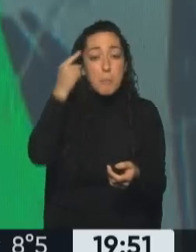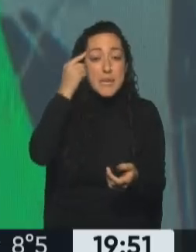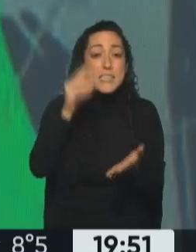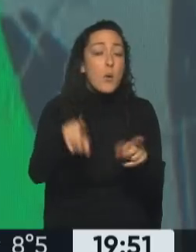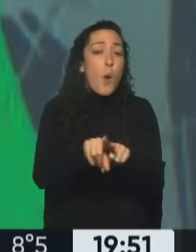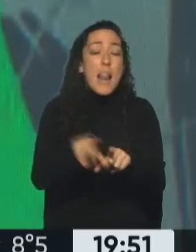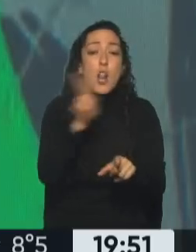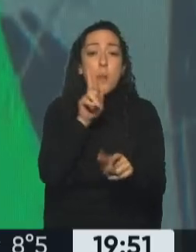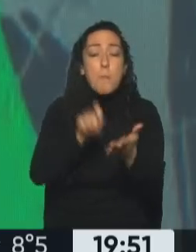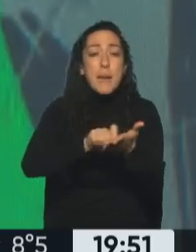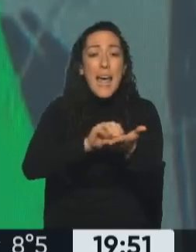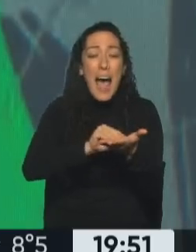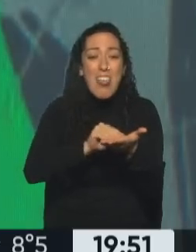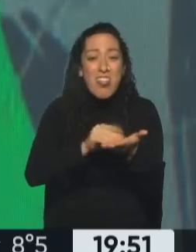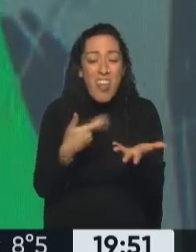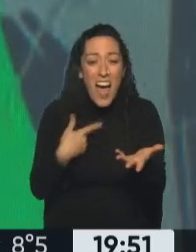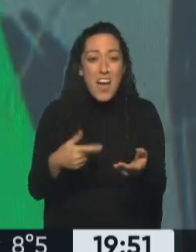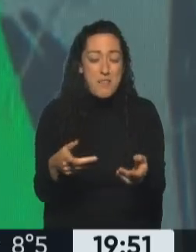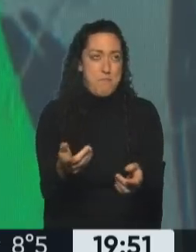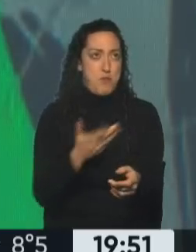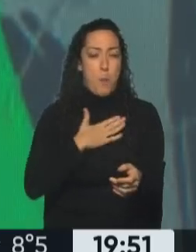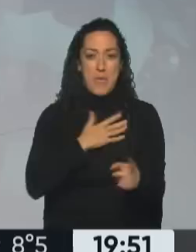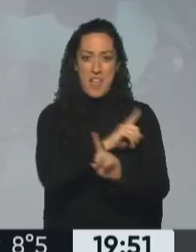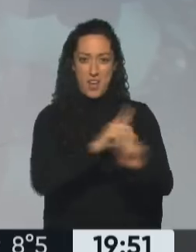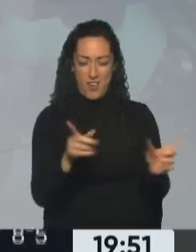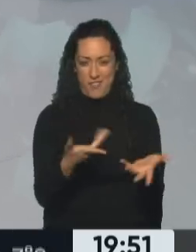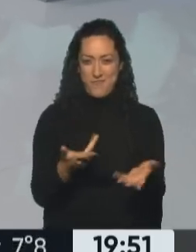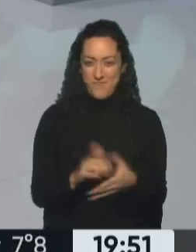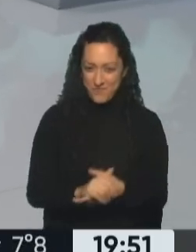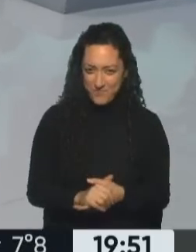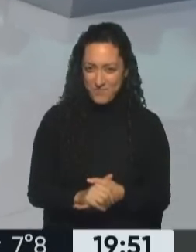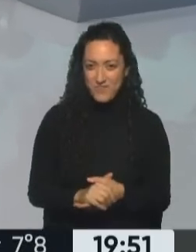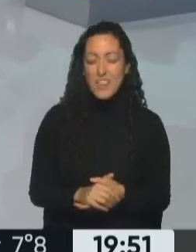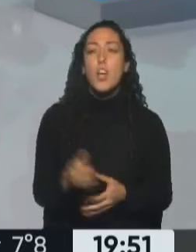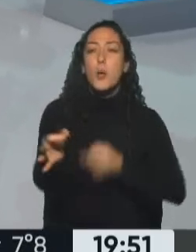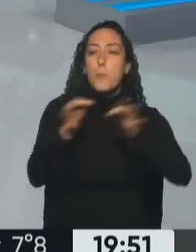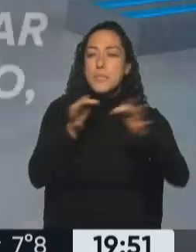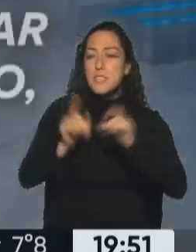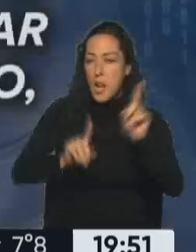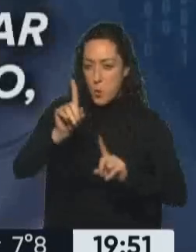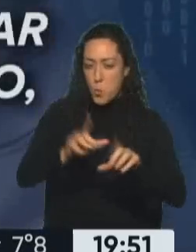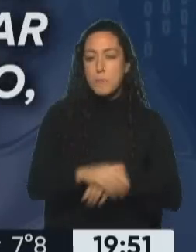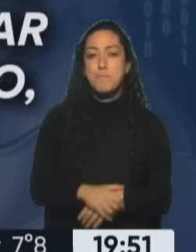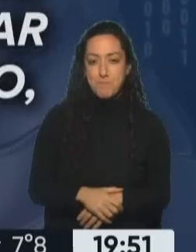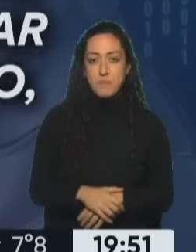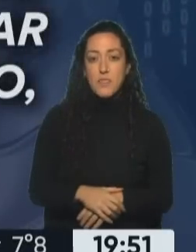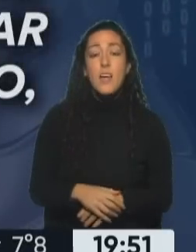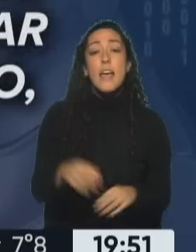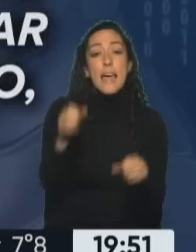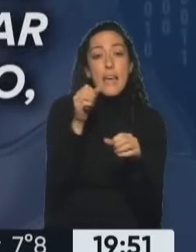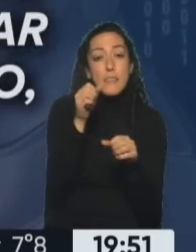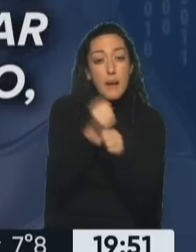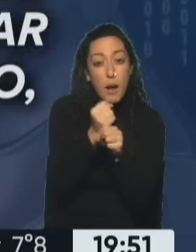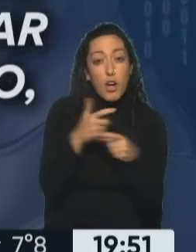de Google y no como algo de su propiedad. Vamos a leer de los intercambios. Aquí está. La conversación, el ingeniero le dice,